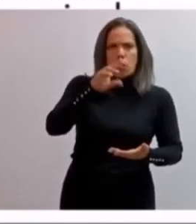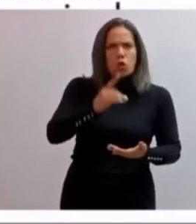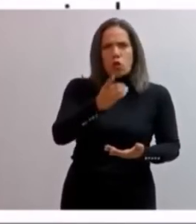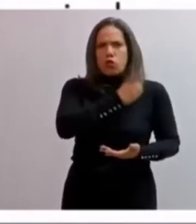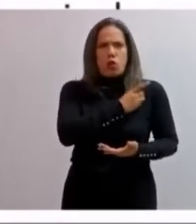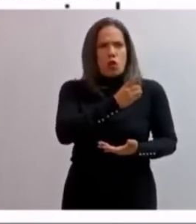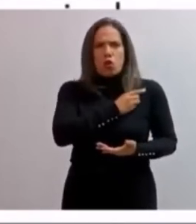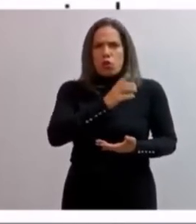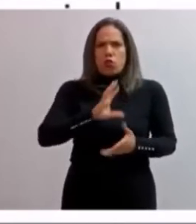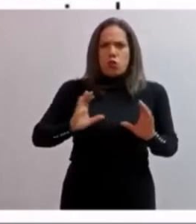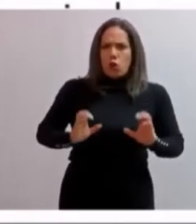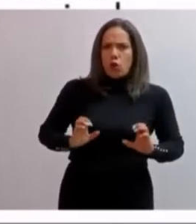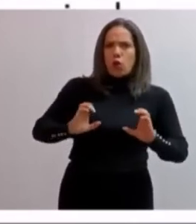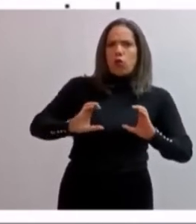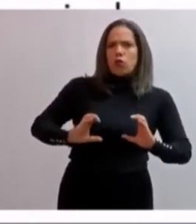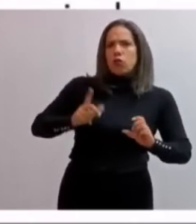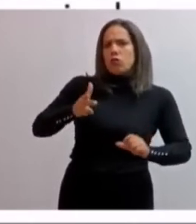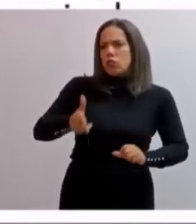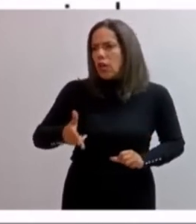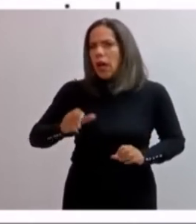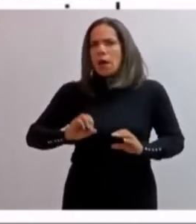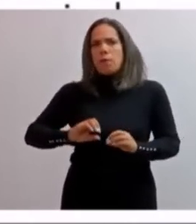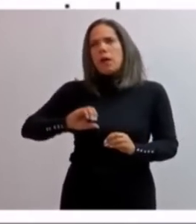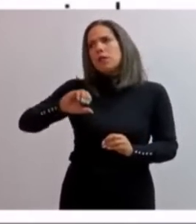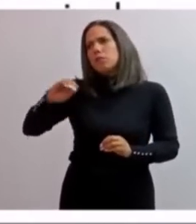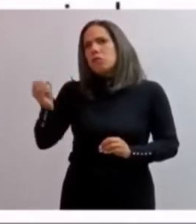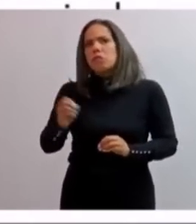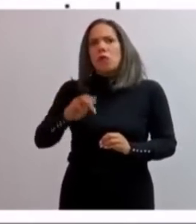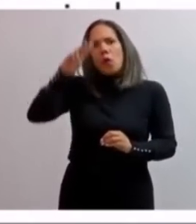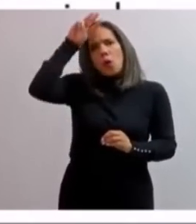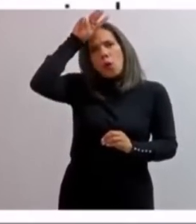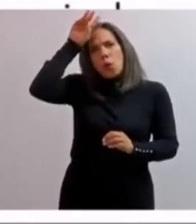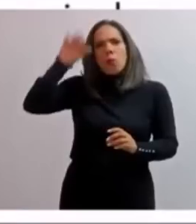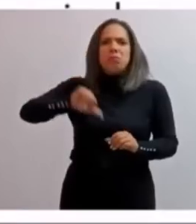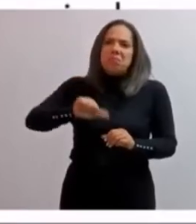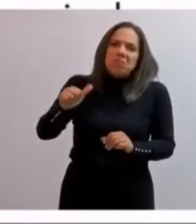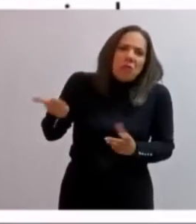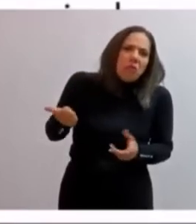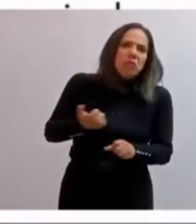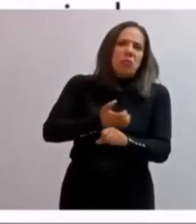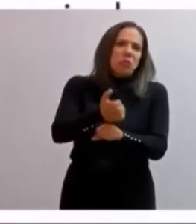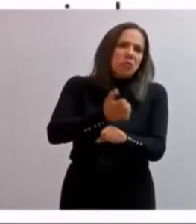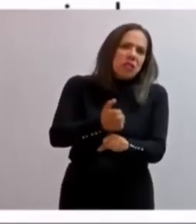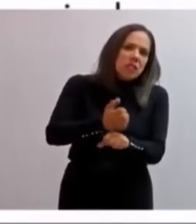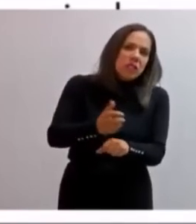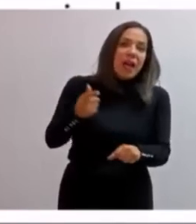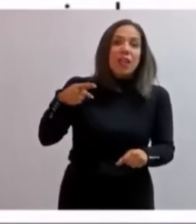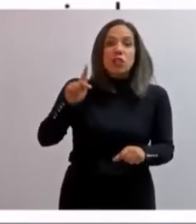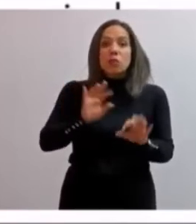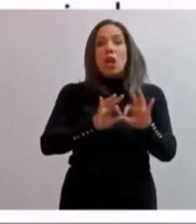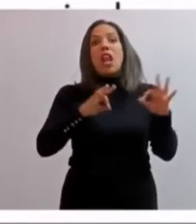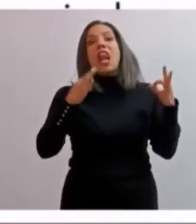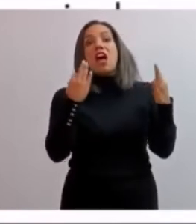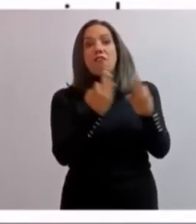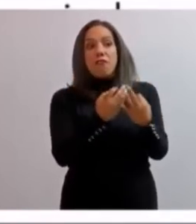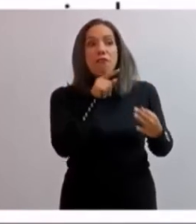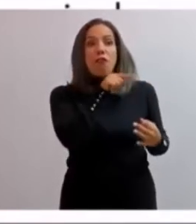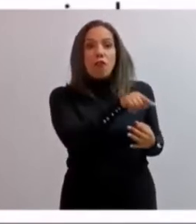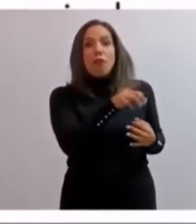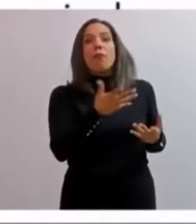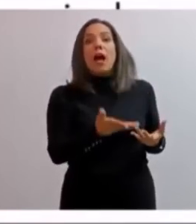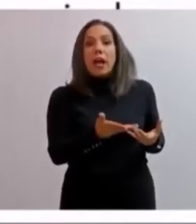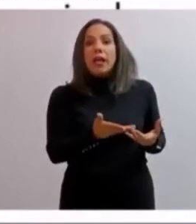hacer en Chiapas, en Nuevo León o en Baja California. Nos queda claro. Ahora, la forma de hacerlo